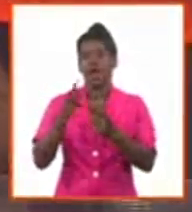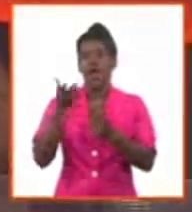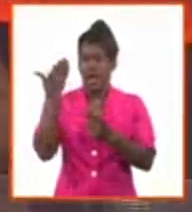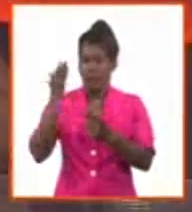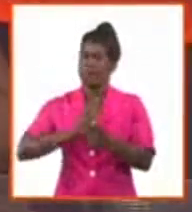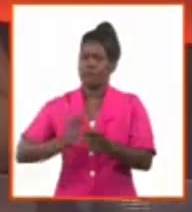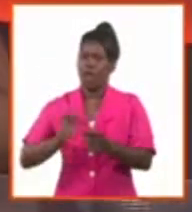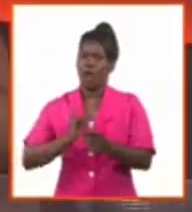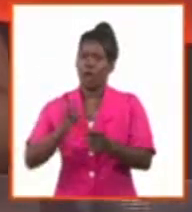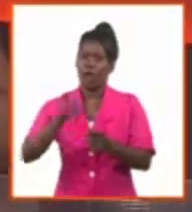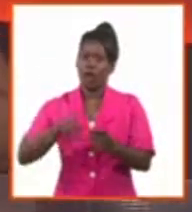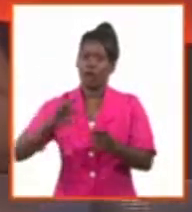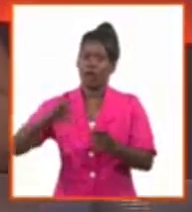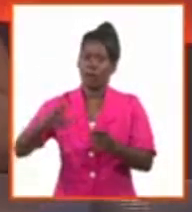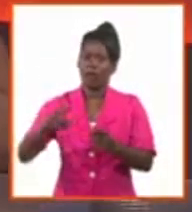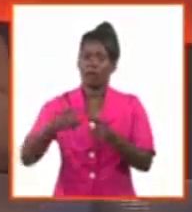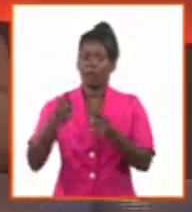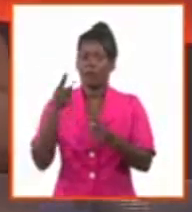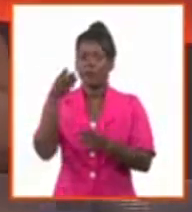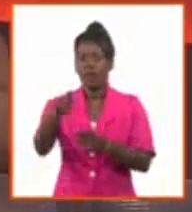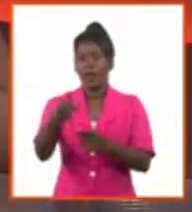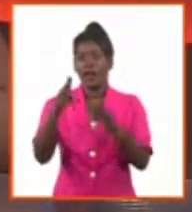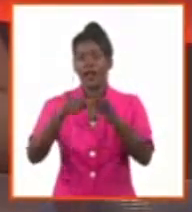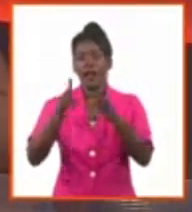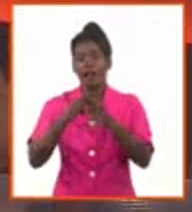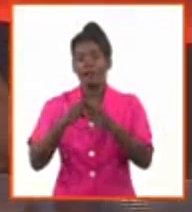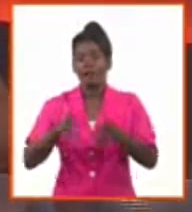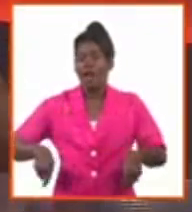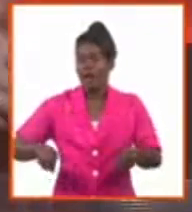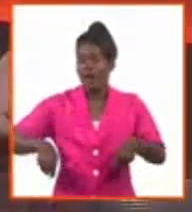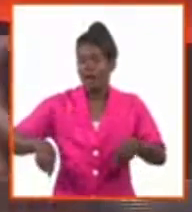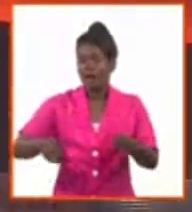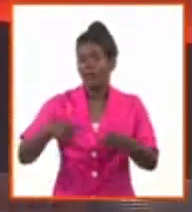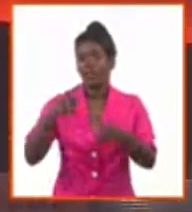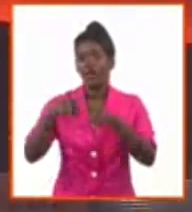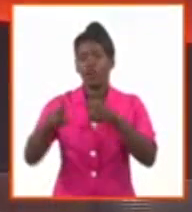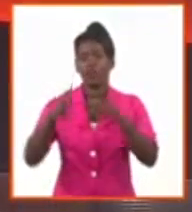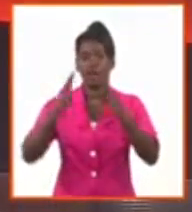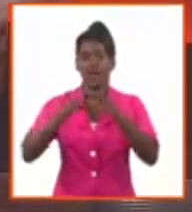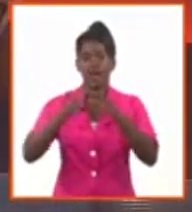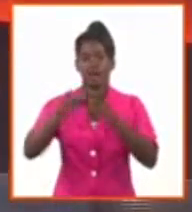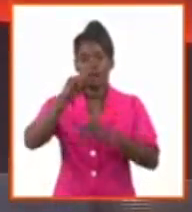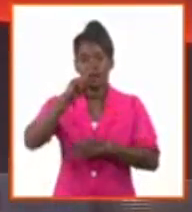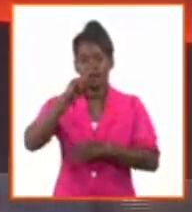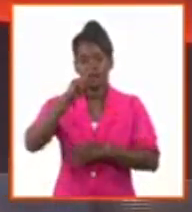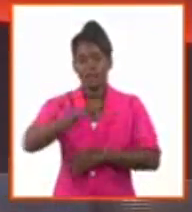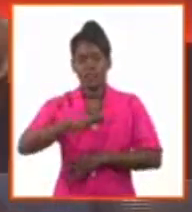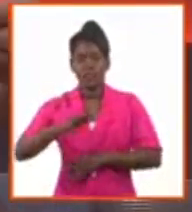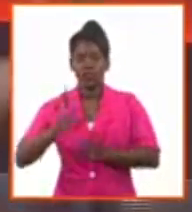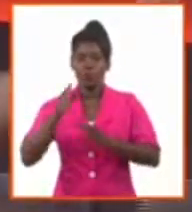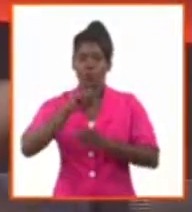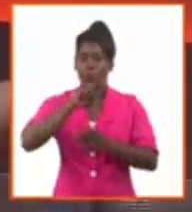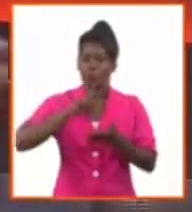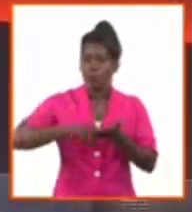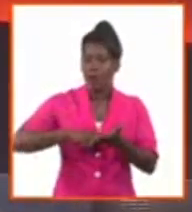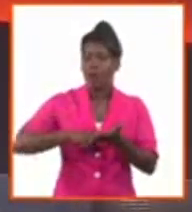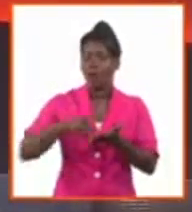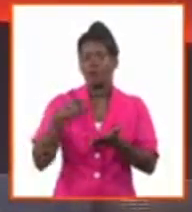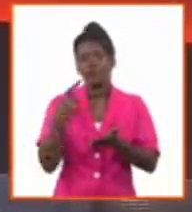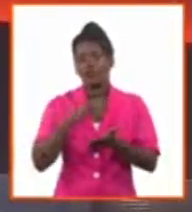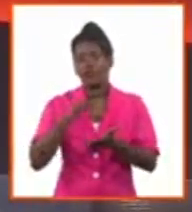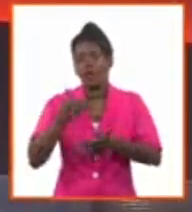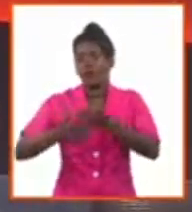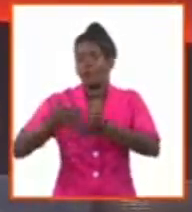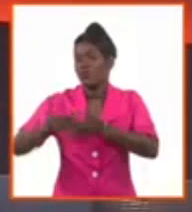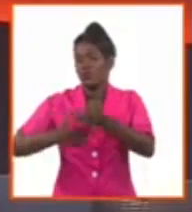abuelos, hacia la casa de los niños sin amparo familiar. Entonces podemos seguir haciendo los trabajos productivos a los que